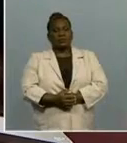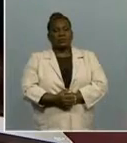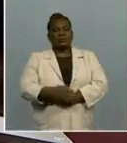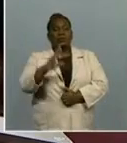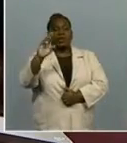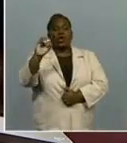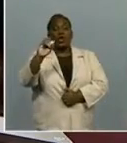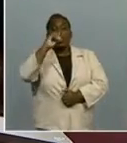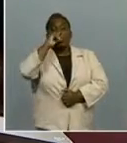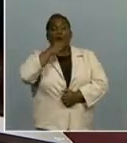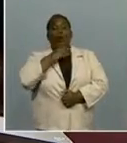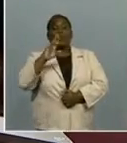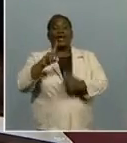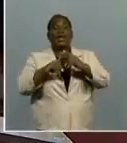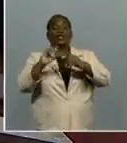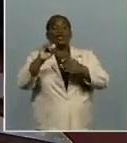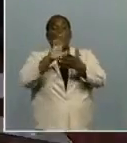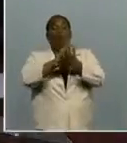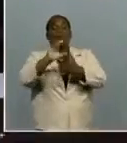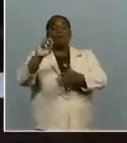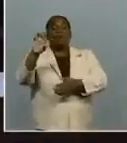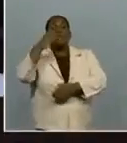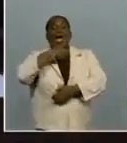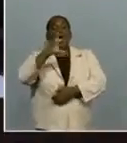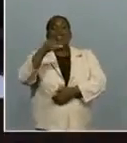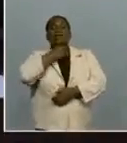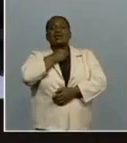roberto morales ojeda